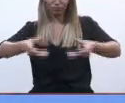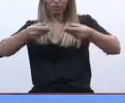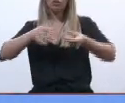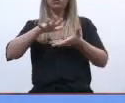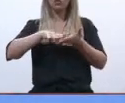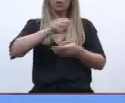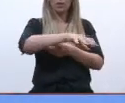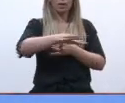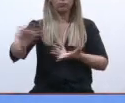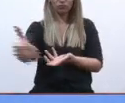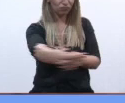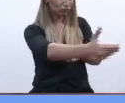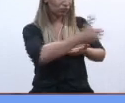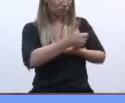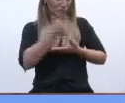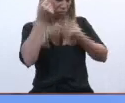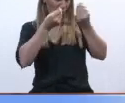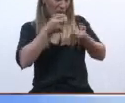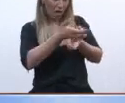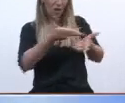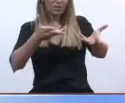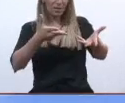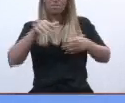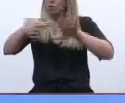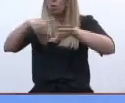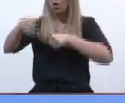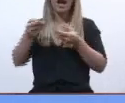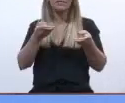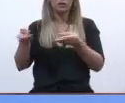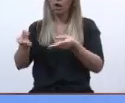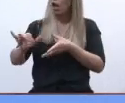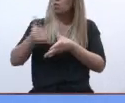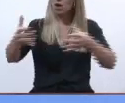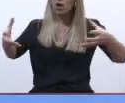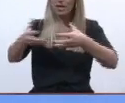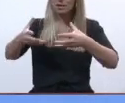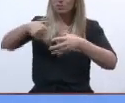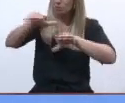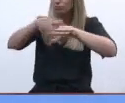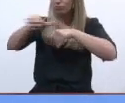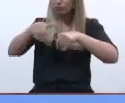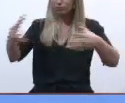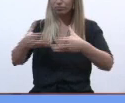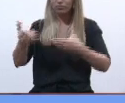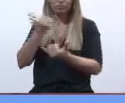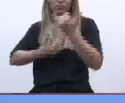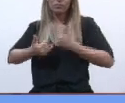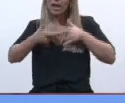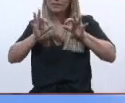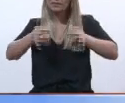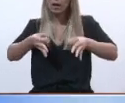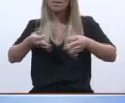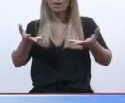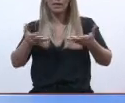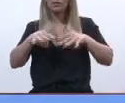cosecha, convocó a sus mejores asesores para saber y tener ideas de cómo enfrentar